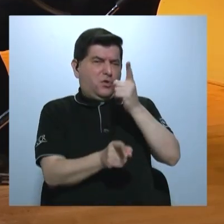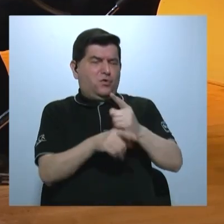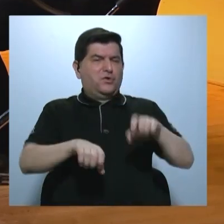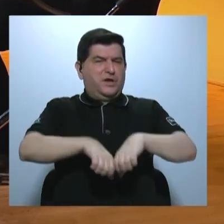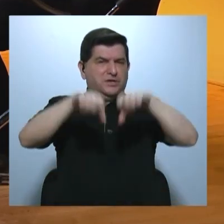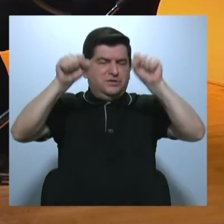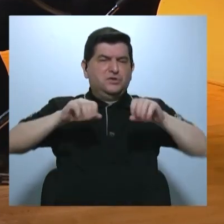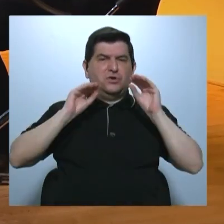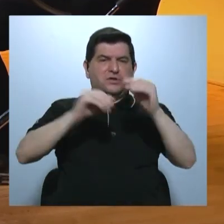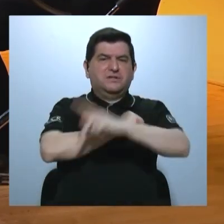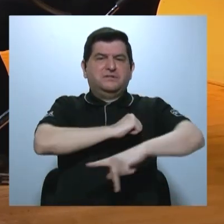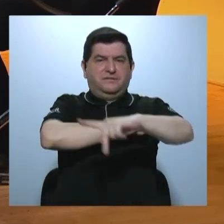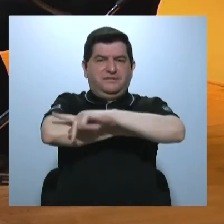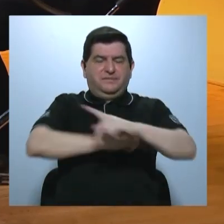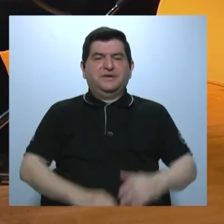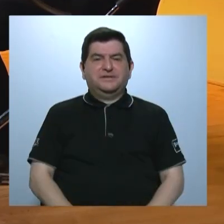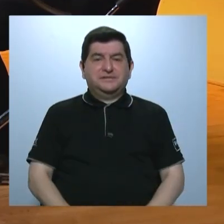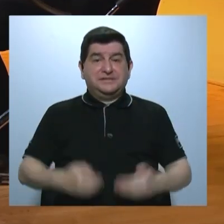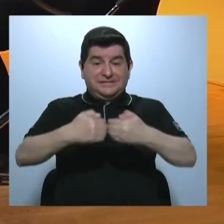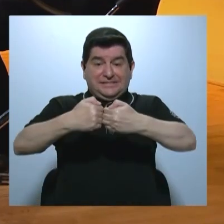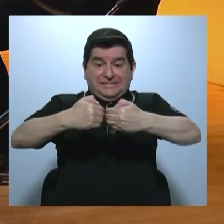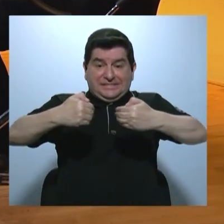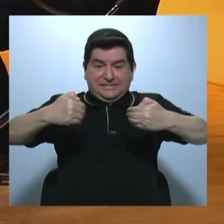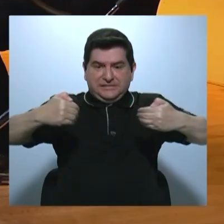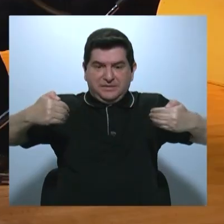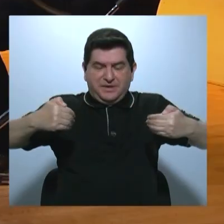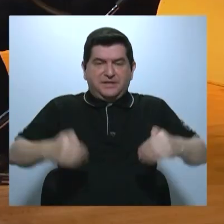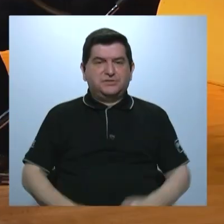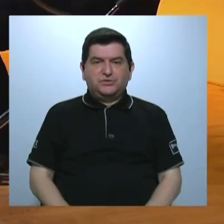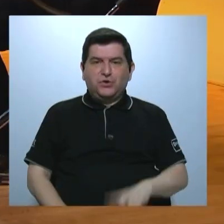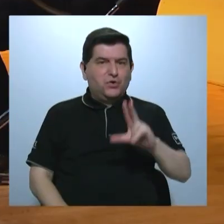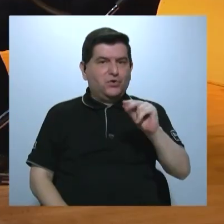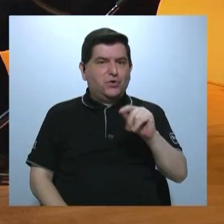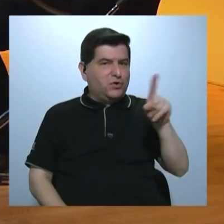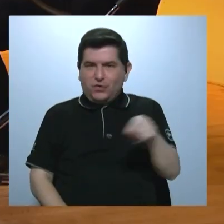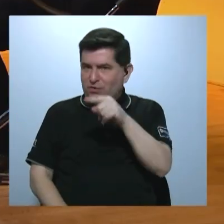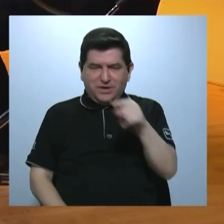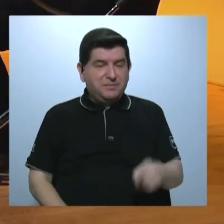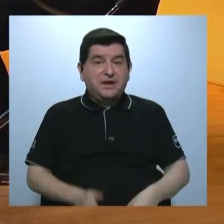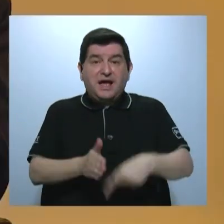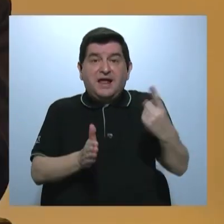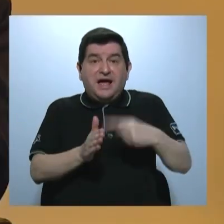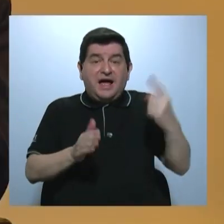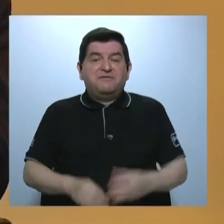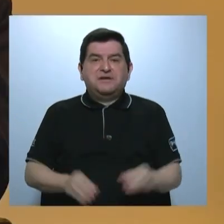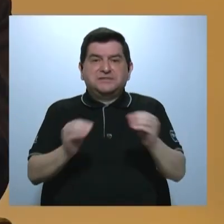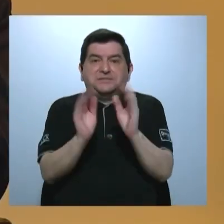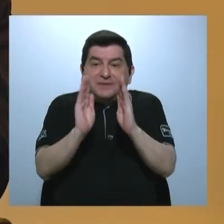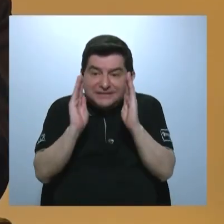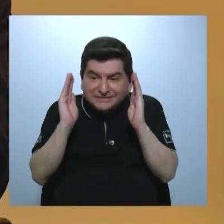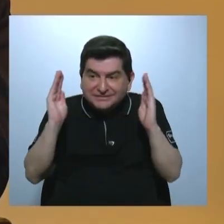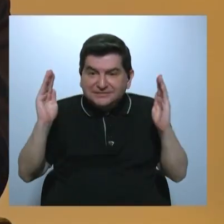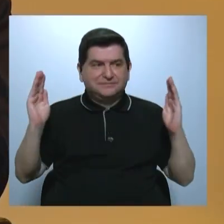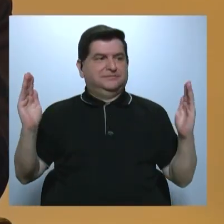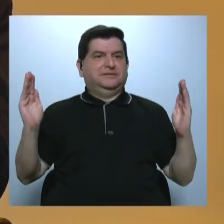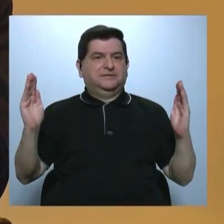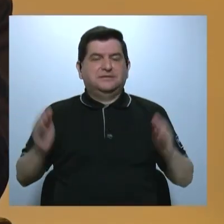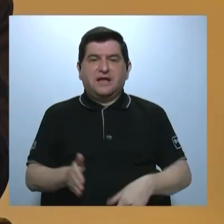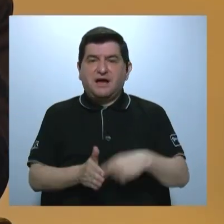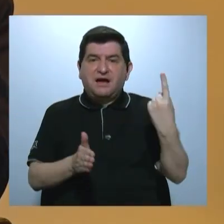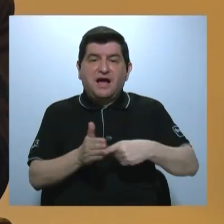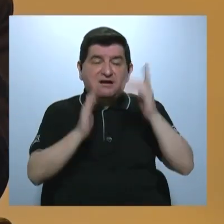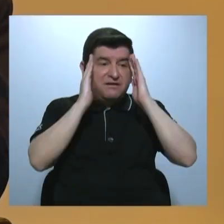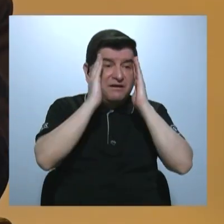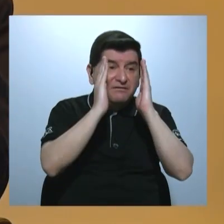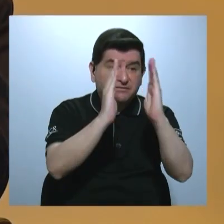sistema educativo en el país. Y son brechas que no se han cerrado, son brechas que más bien en algunos casos se vienen ampliando. ¿Por qué? Porque a veces